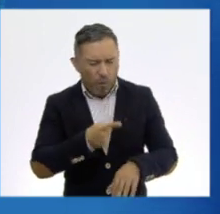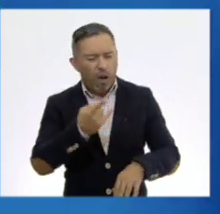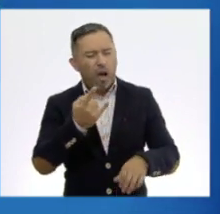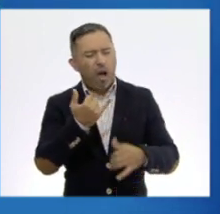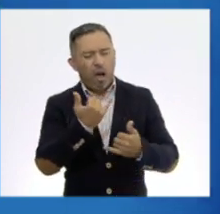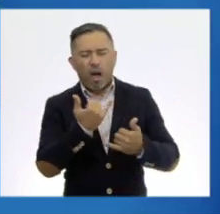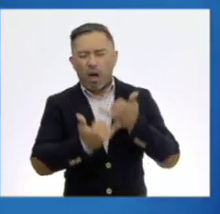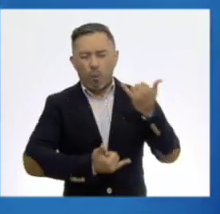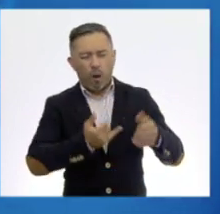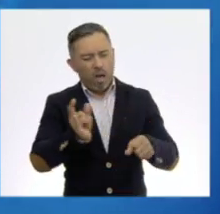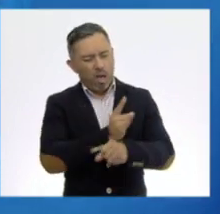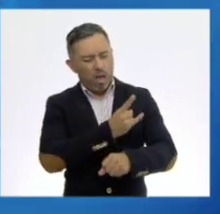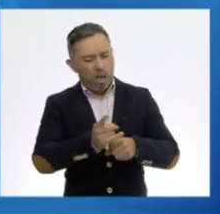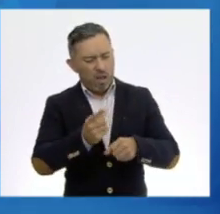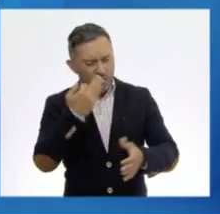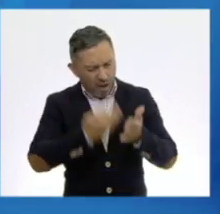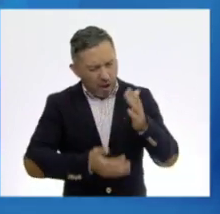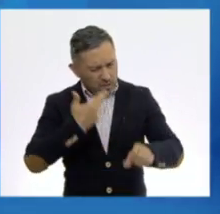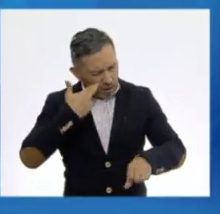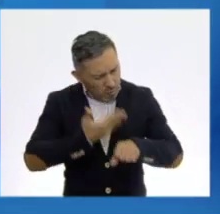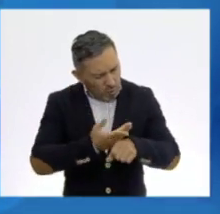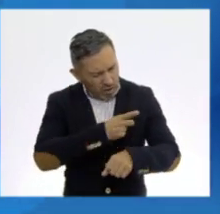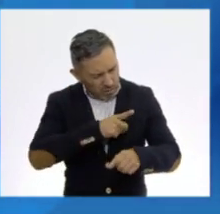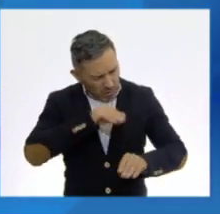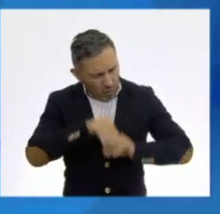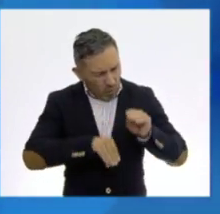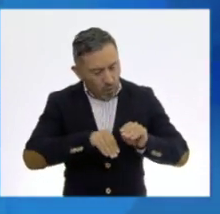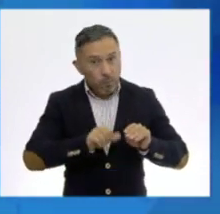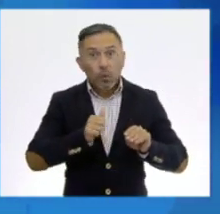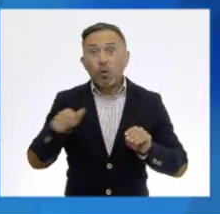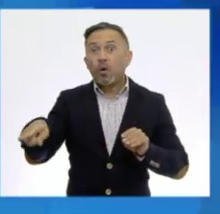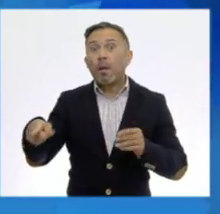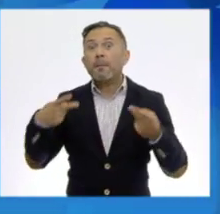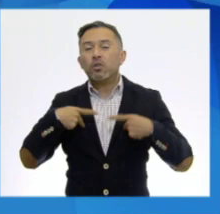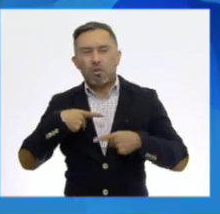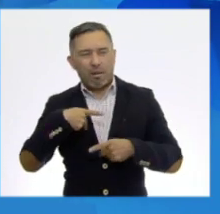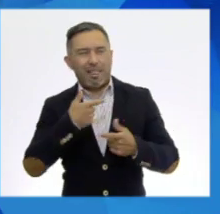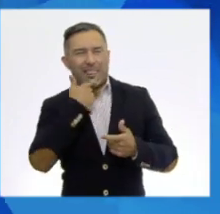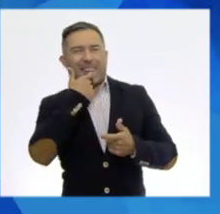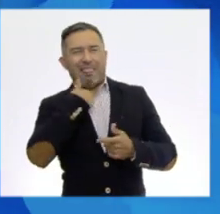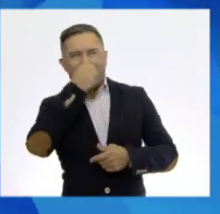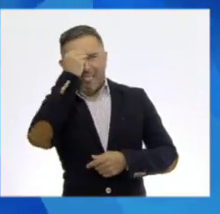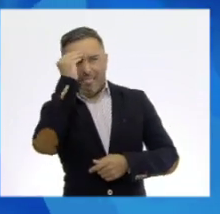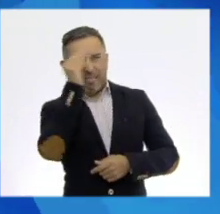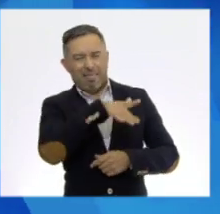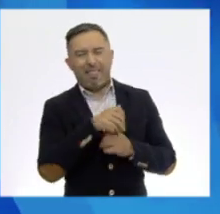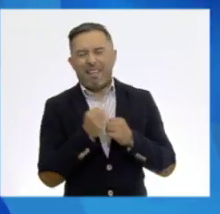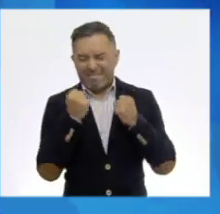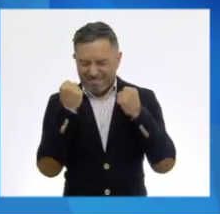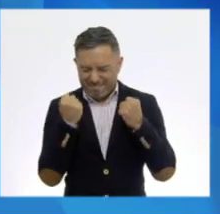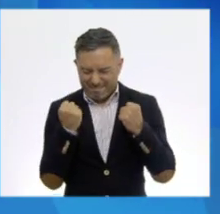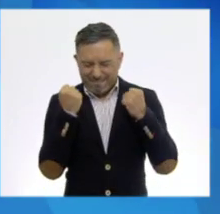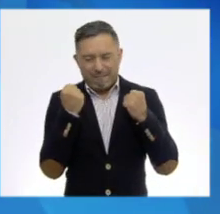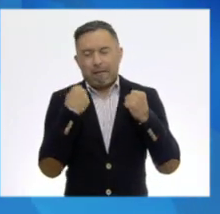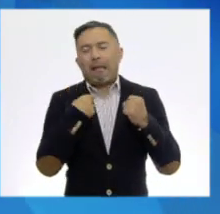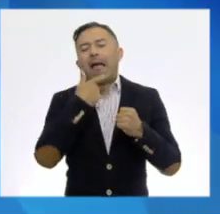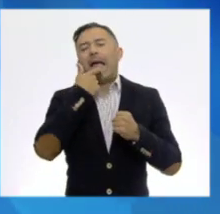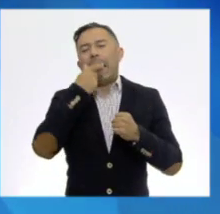haberlo entregado. Por otro lado, el bromista se salió con la suya y piensas que seguirá